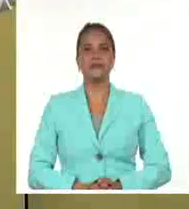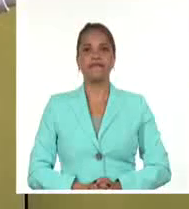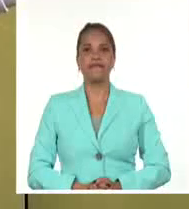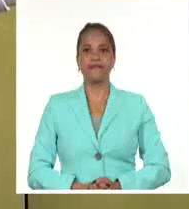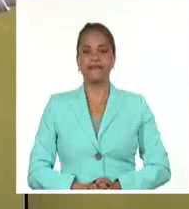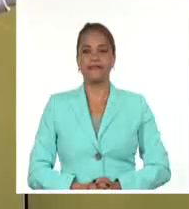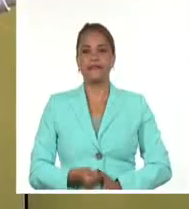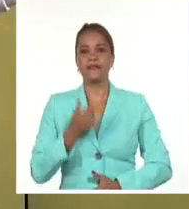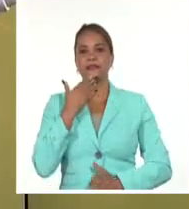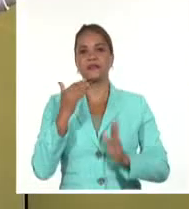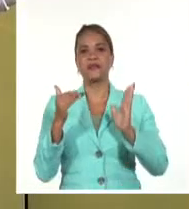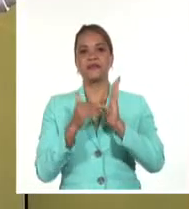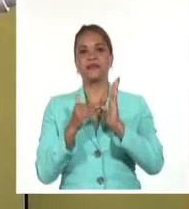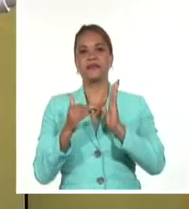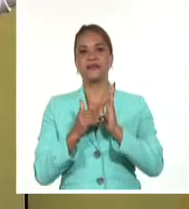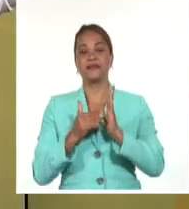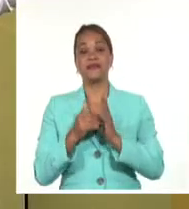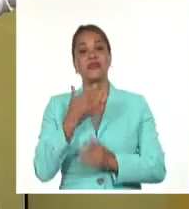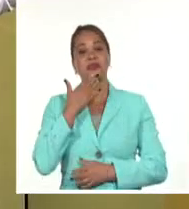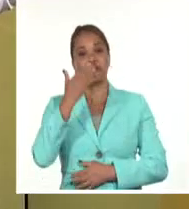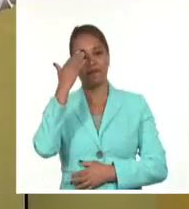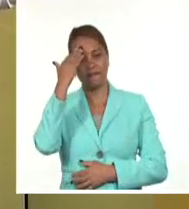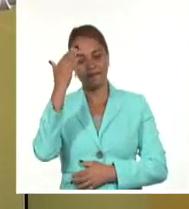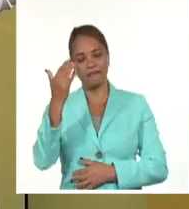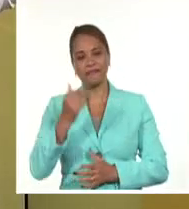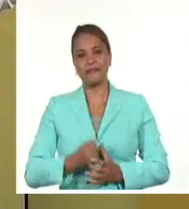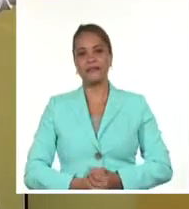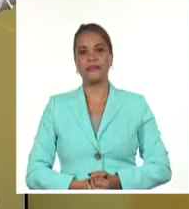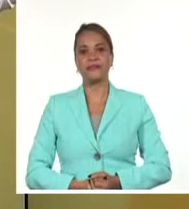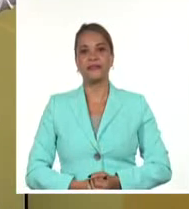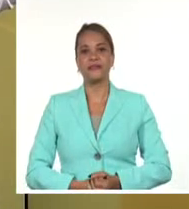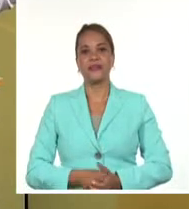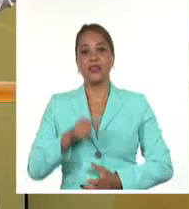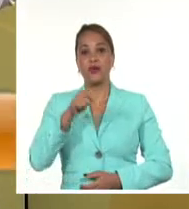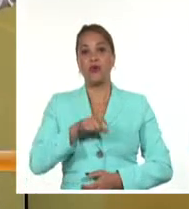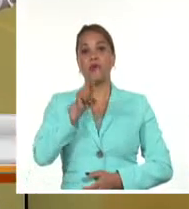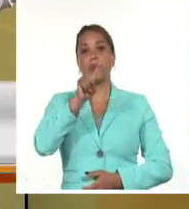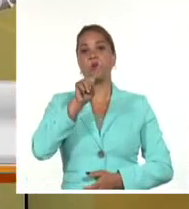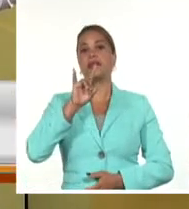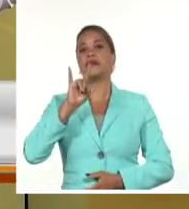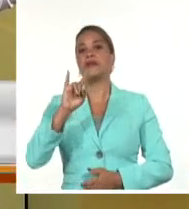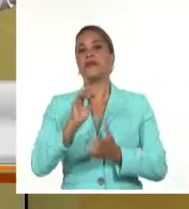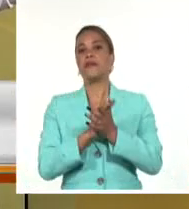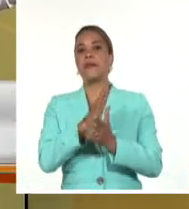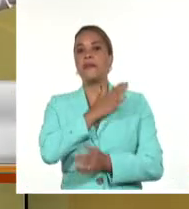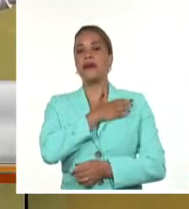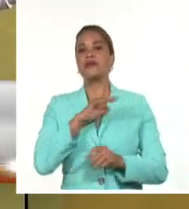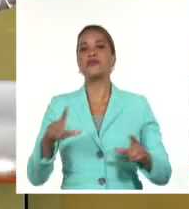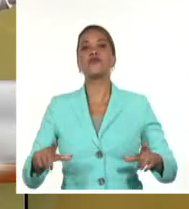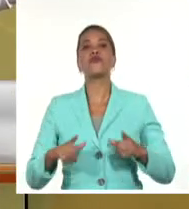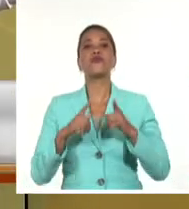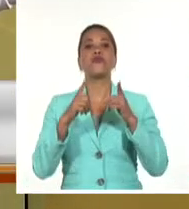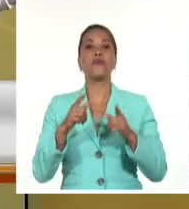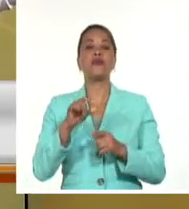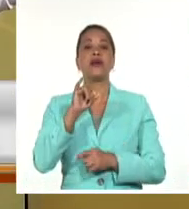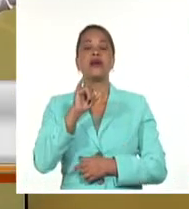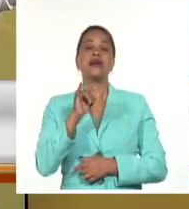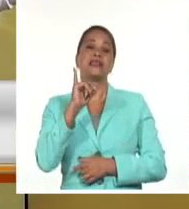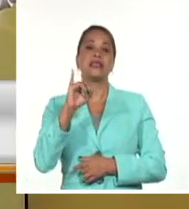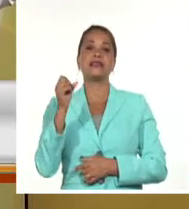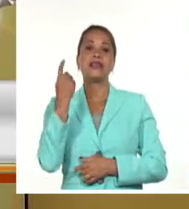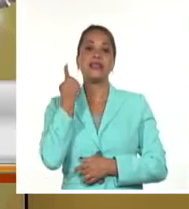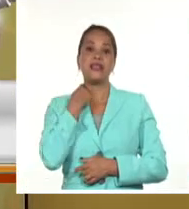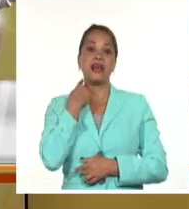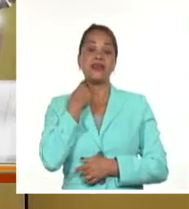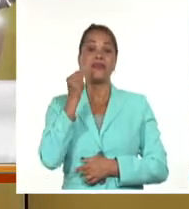muy buenas tardes qué gusto saludarles hoy 29 de marzo cumpliría 60 años el trovador santiago